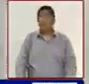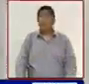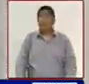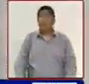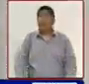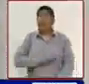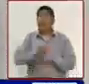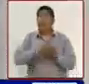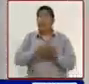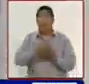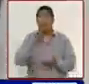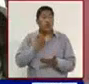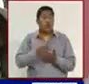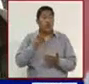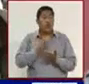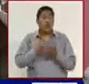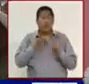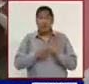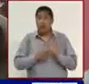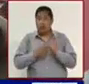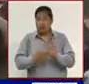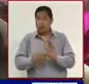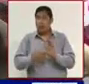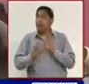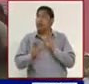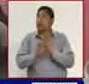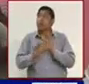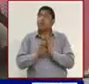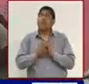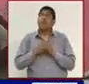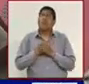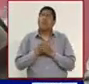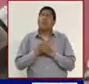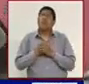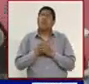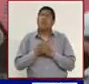Todo es dinero, pero no hay una sola muestra. Te doy un ejemplo. Ahorita hay